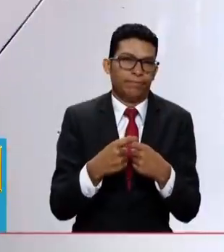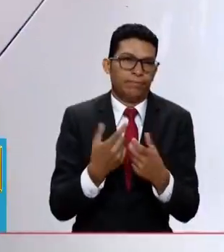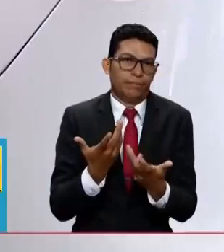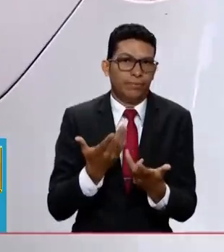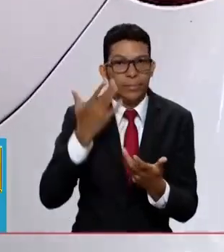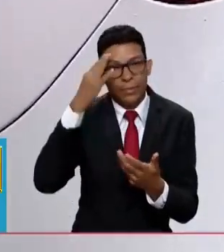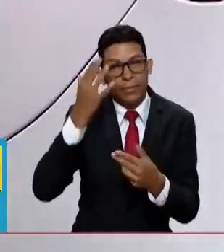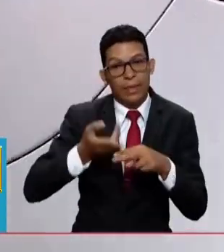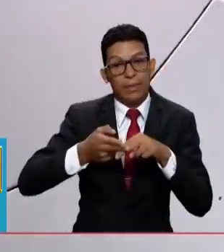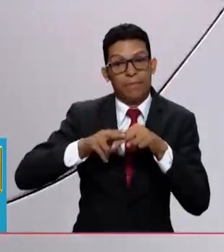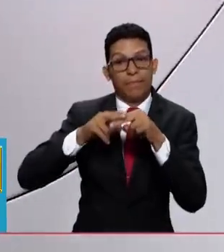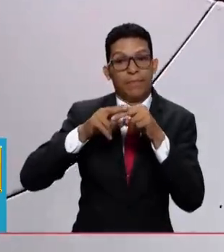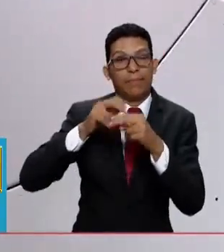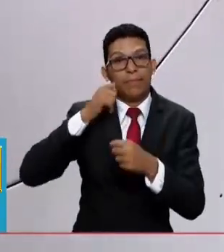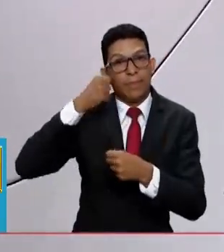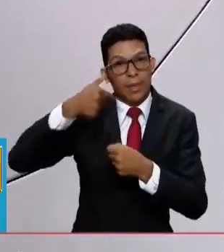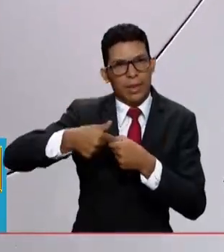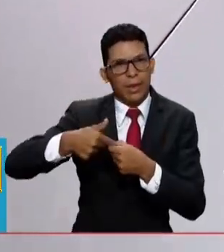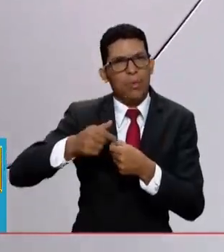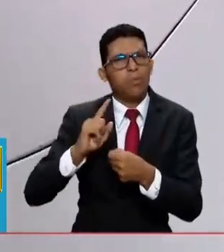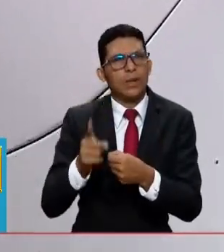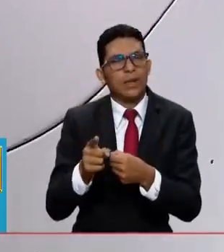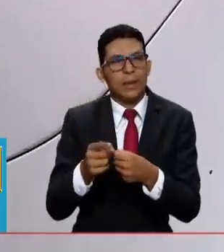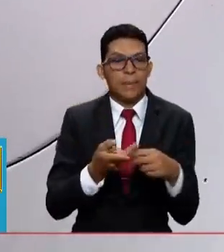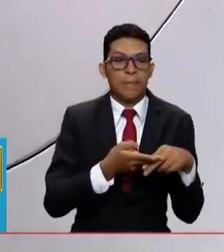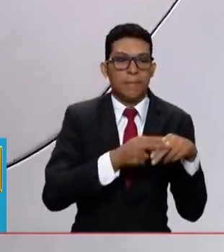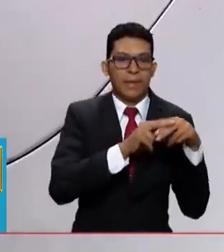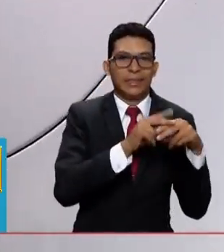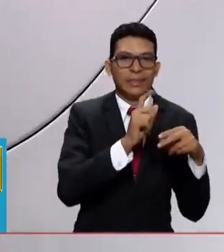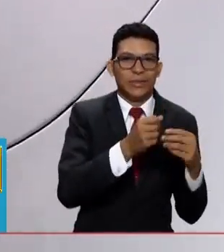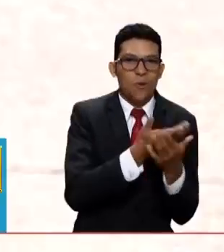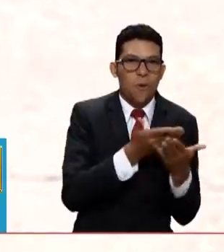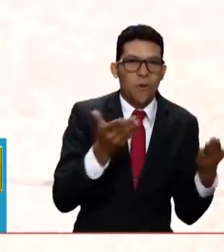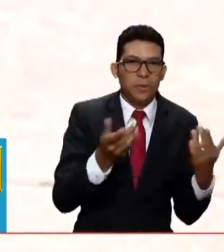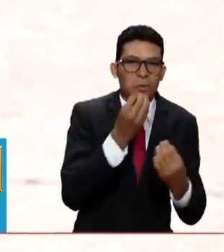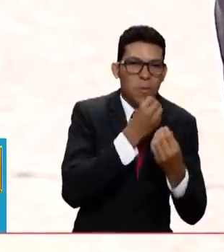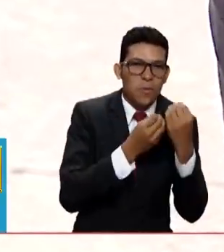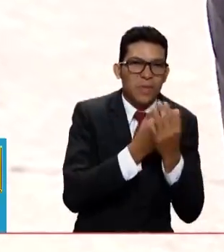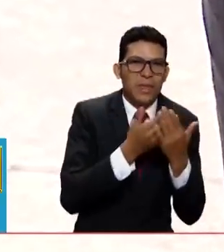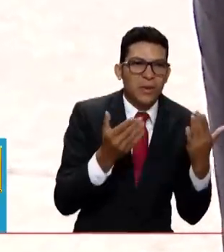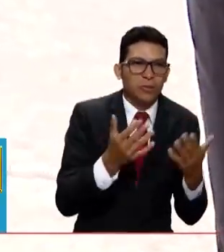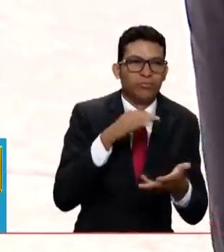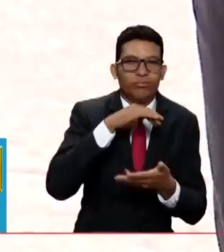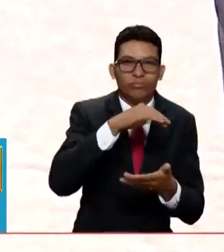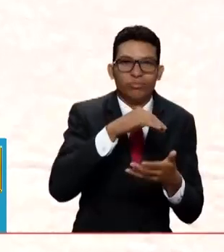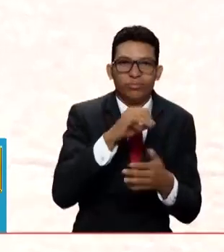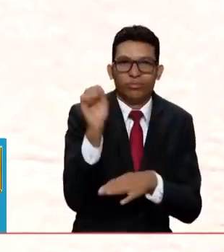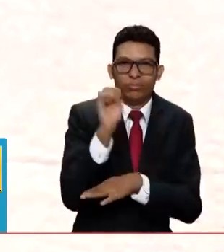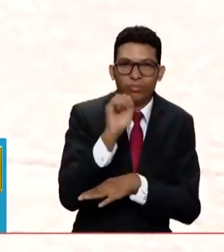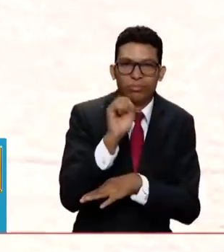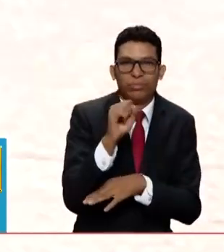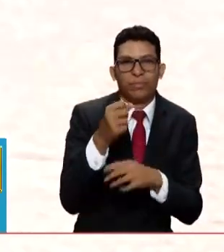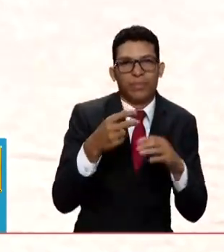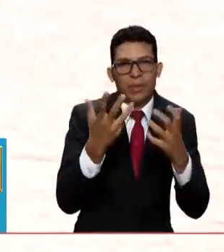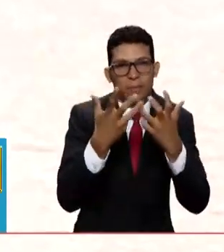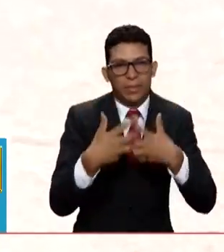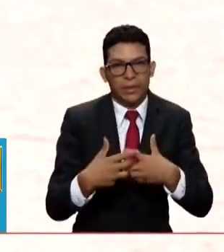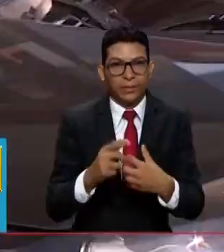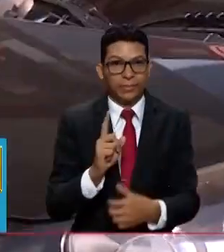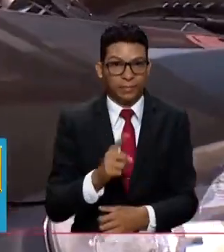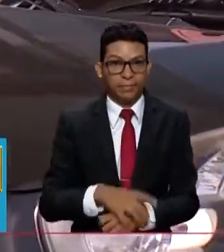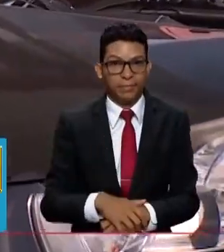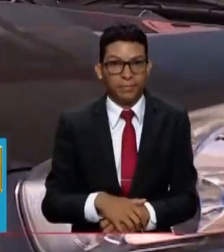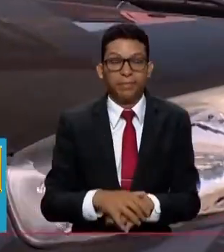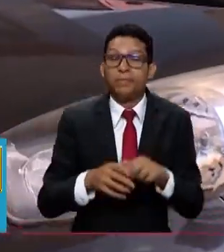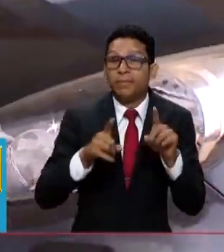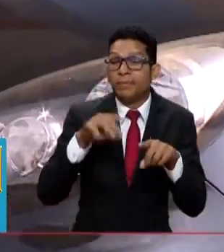recordemos que un incremento en los precios deriva en incremento en los productos que transportan pues los camiones, la agroindustria y demás, y tengamos en